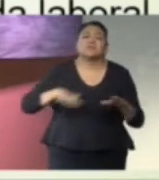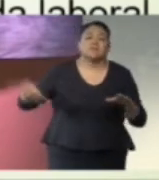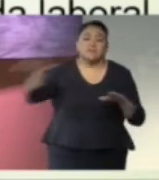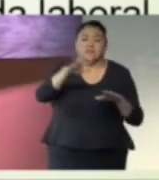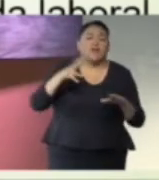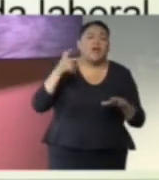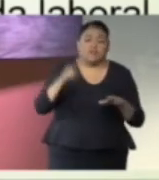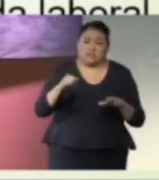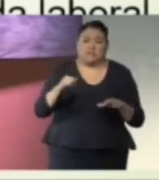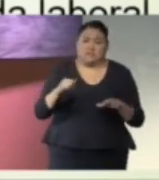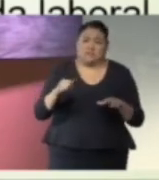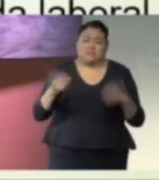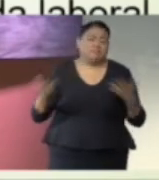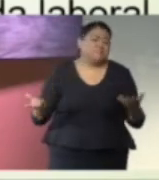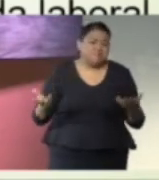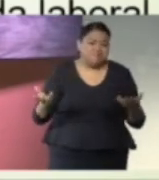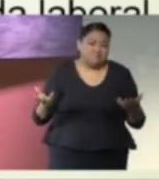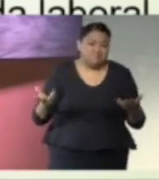están siendo